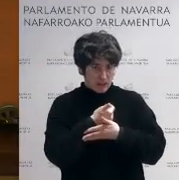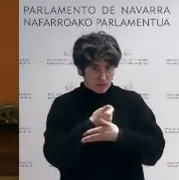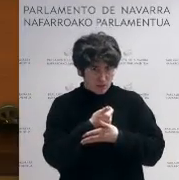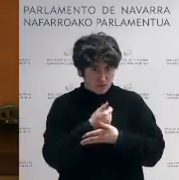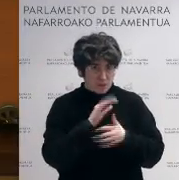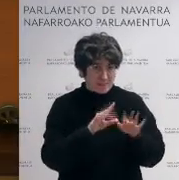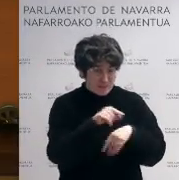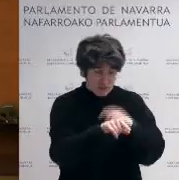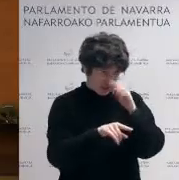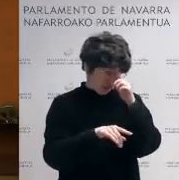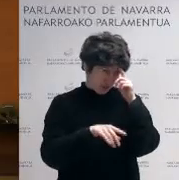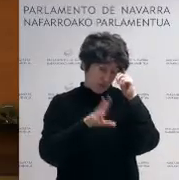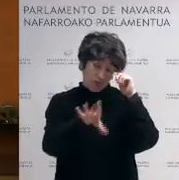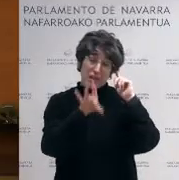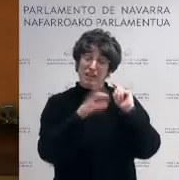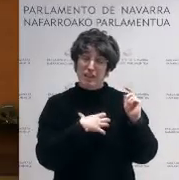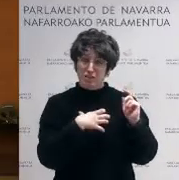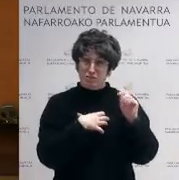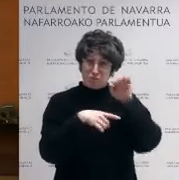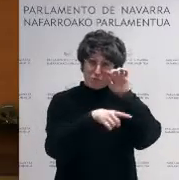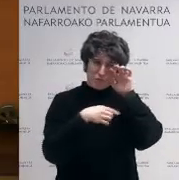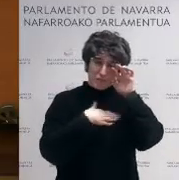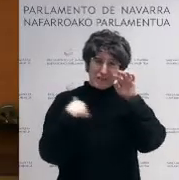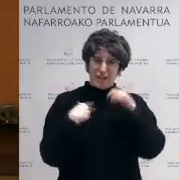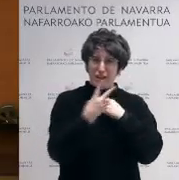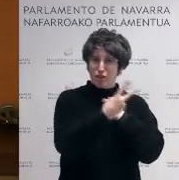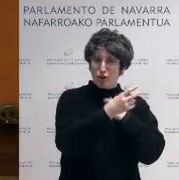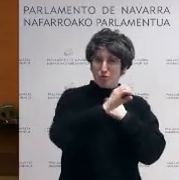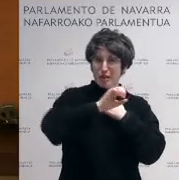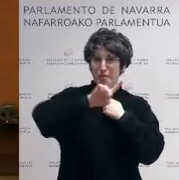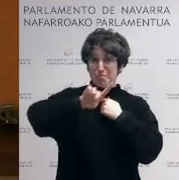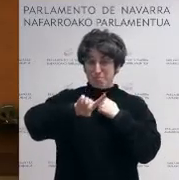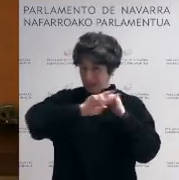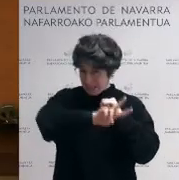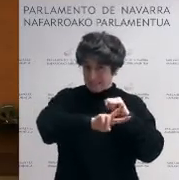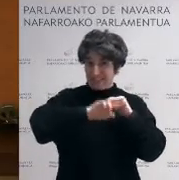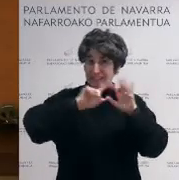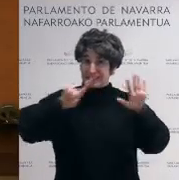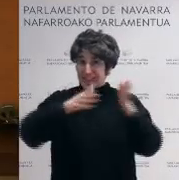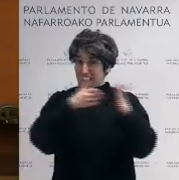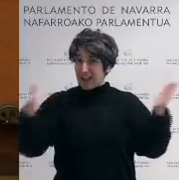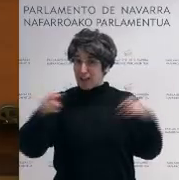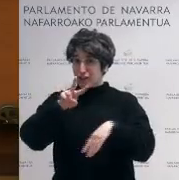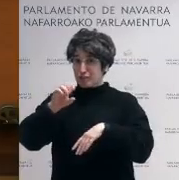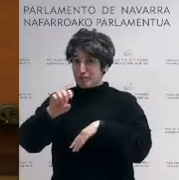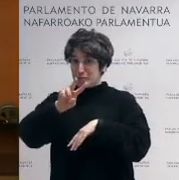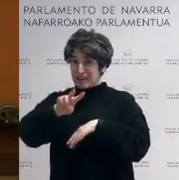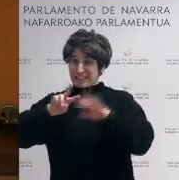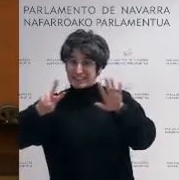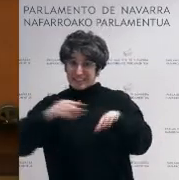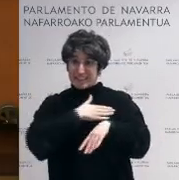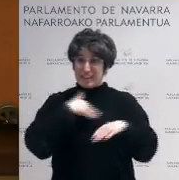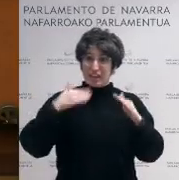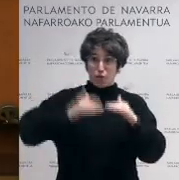Ustedes plantean para el periodo 2026 y 2027 un incremento de 140 millones de euros en el año